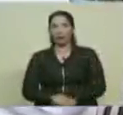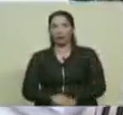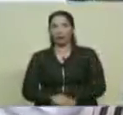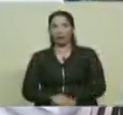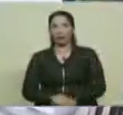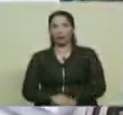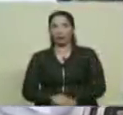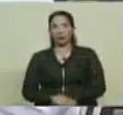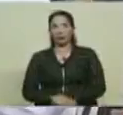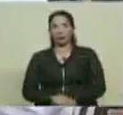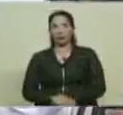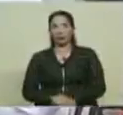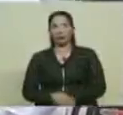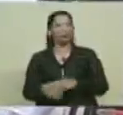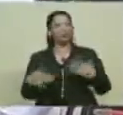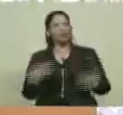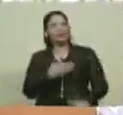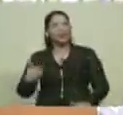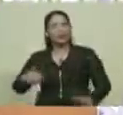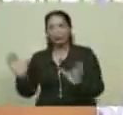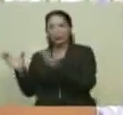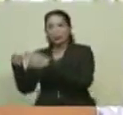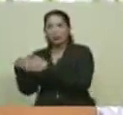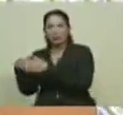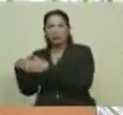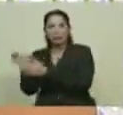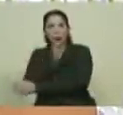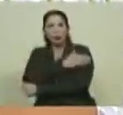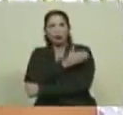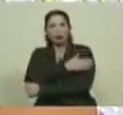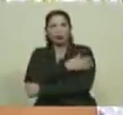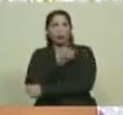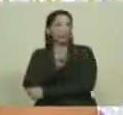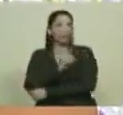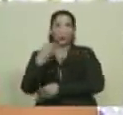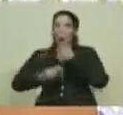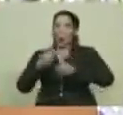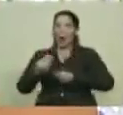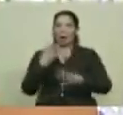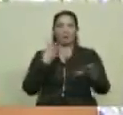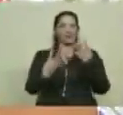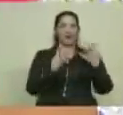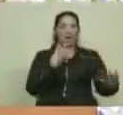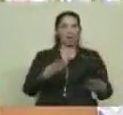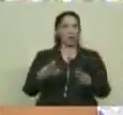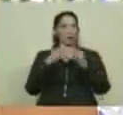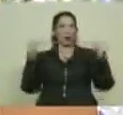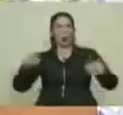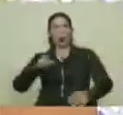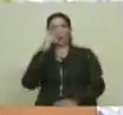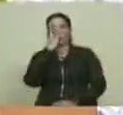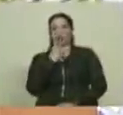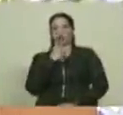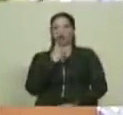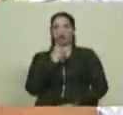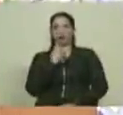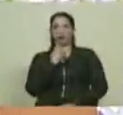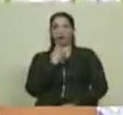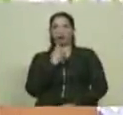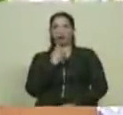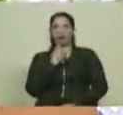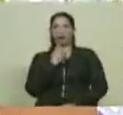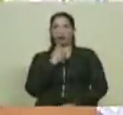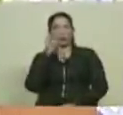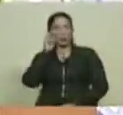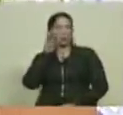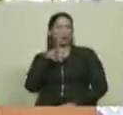¿Qué espera la derecha? Que no se hagan las ferias, que todos estemos amargados. Ah, Jesús, que todos estemos amargados y no nos veamos las caras.